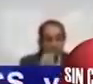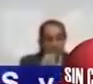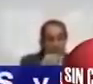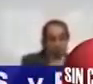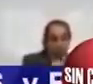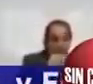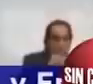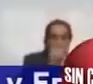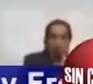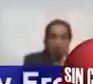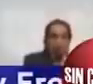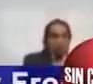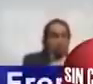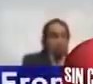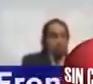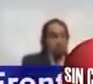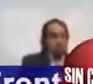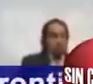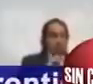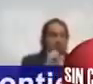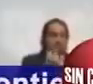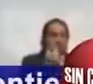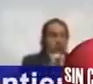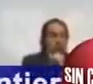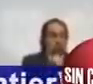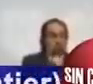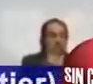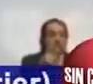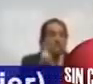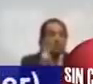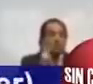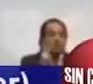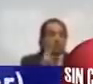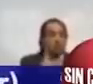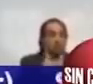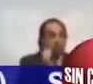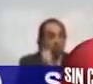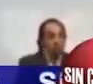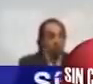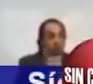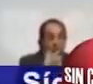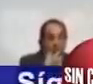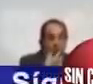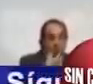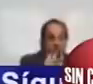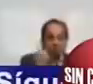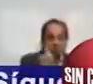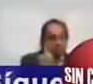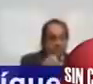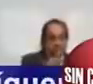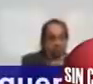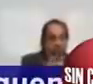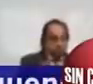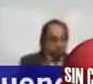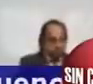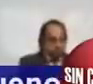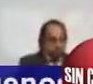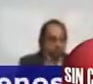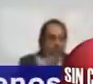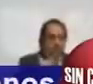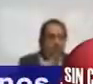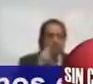medicamentos oncológicos y algunos otros. Pero había otros medicamentos que no se robaron, que también tienen mucho